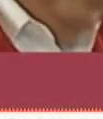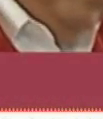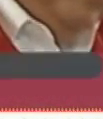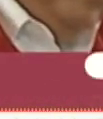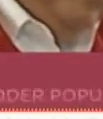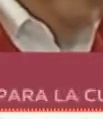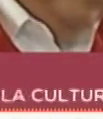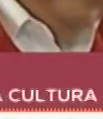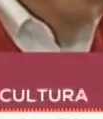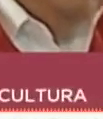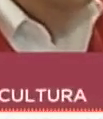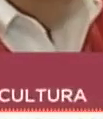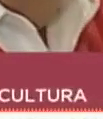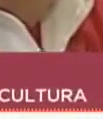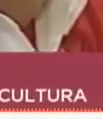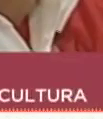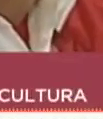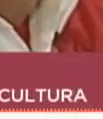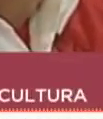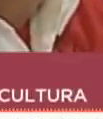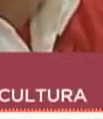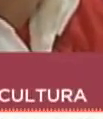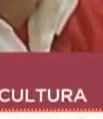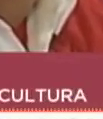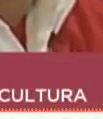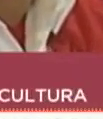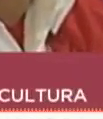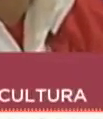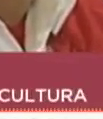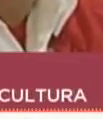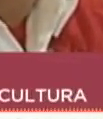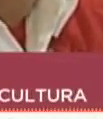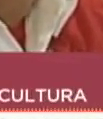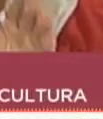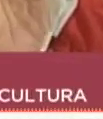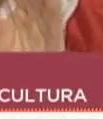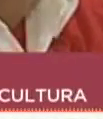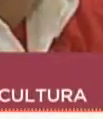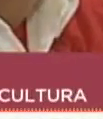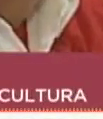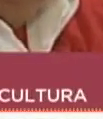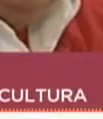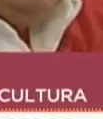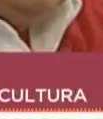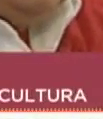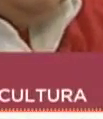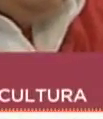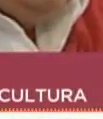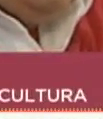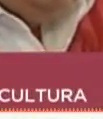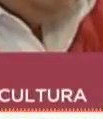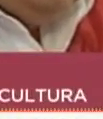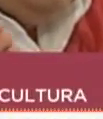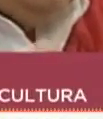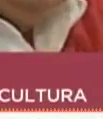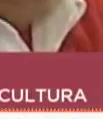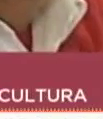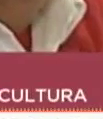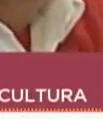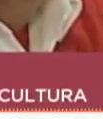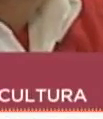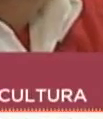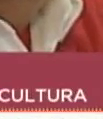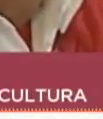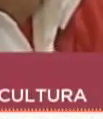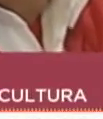sentidas es el mantenimiento, restauración y recuperación de infraestructuras de valor patrimonial que, como usted decía hace unos minutos, en toda